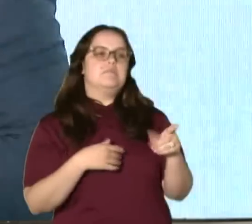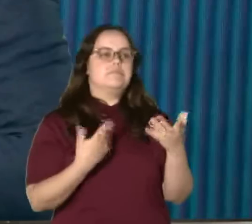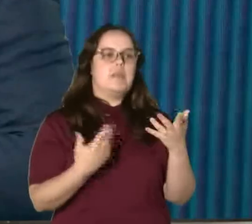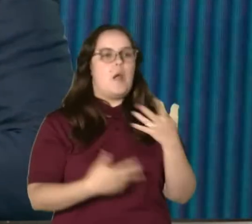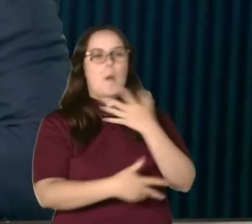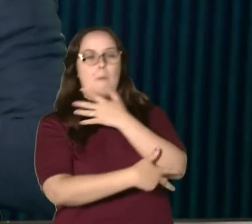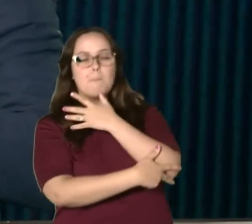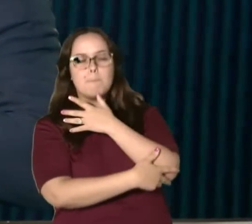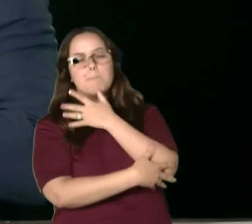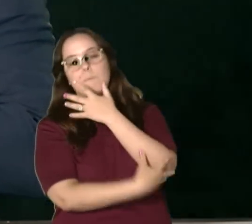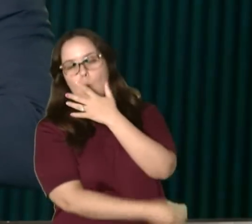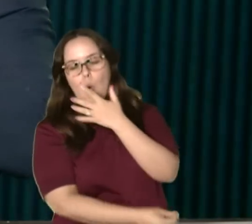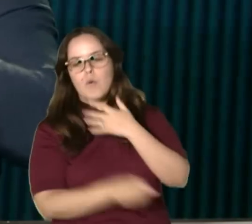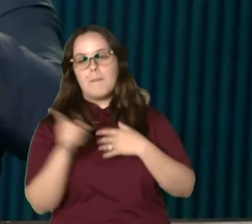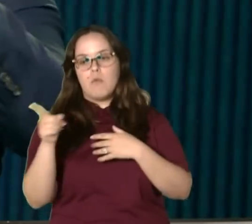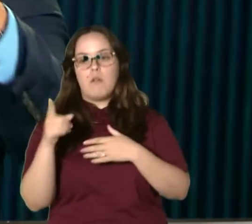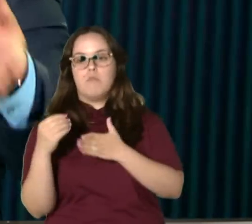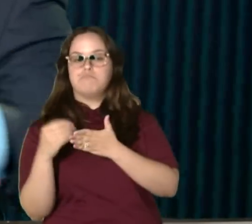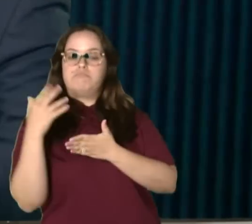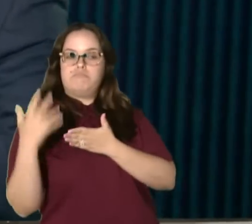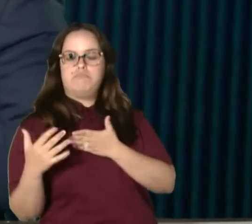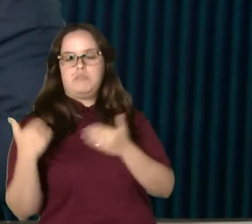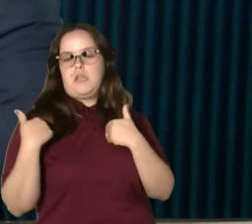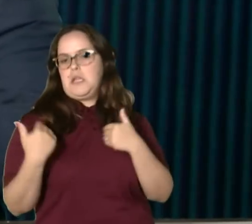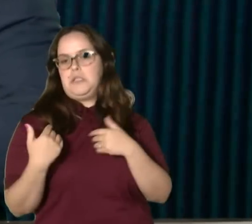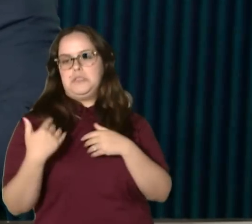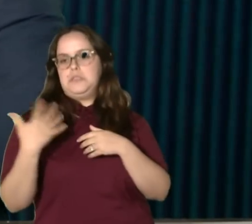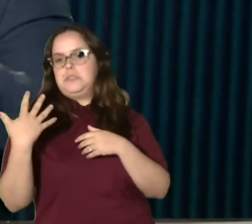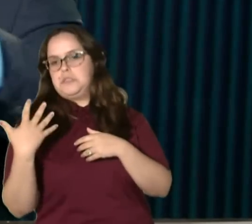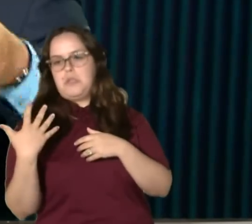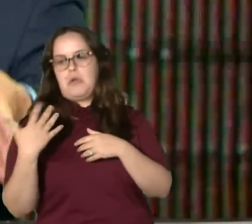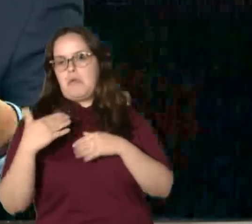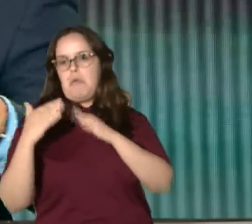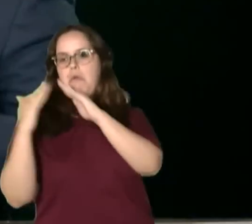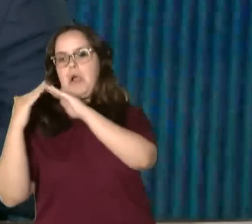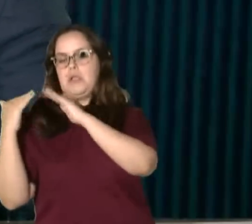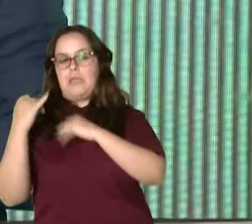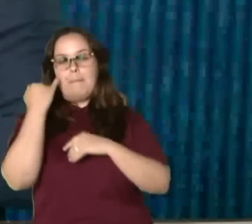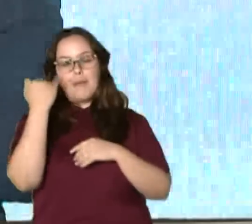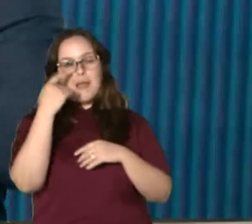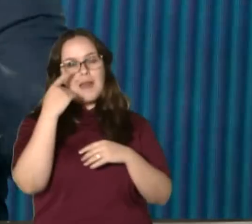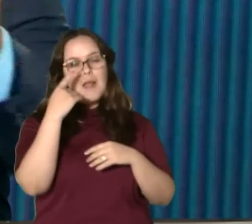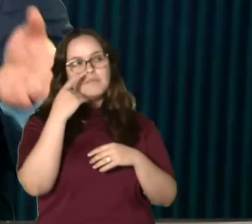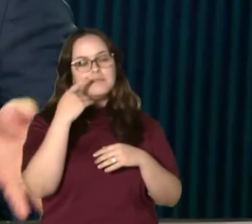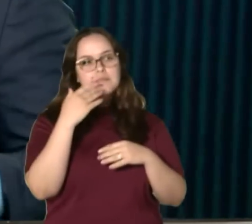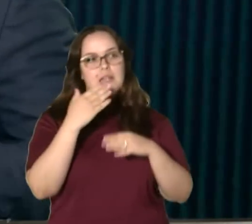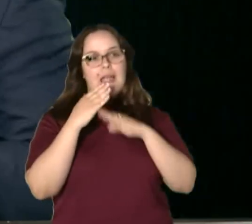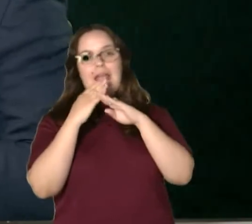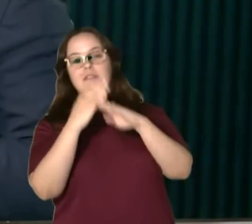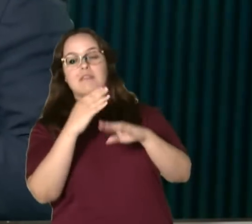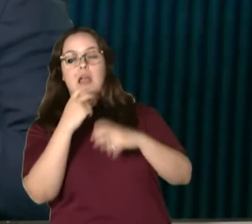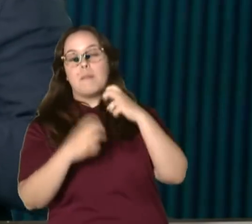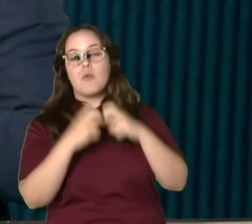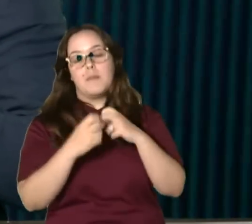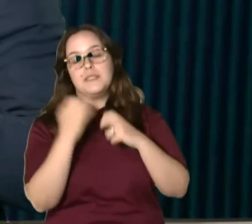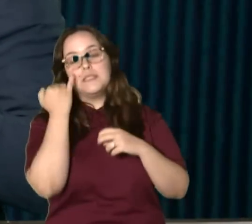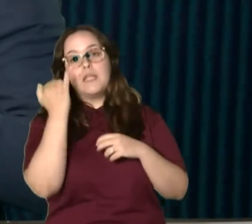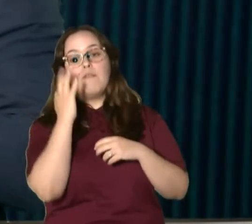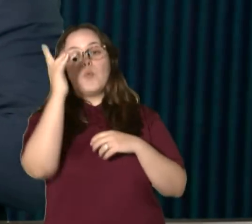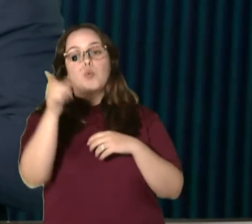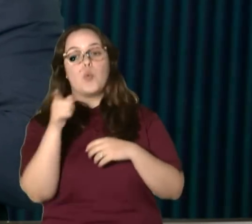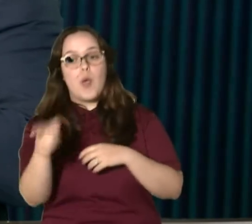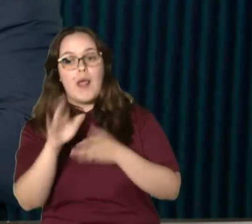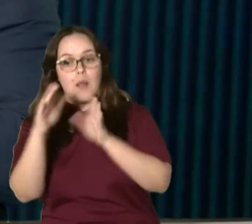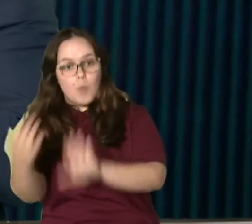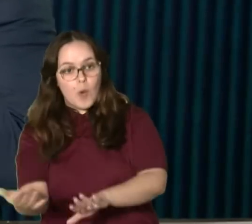para evitarse el problema de que un futuro si él muere y estuviera las capitulaciones y el